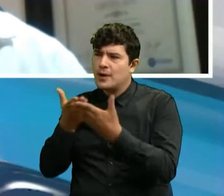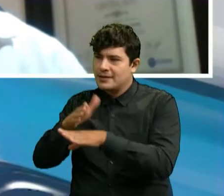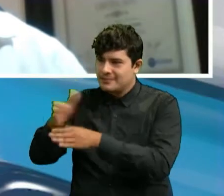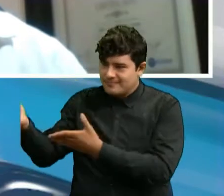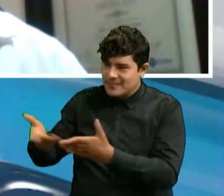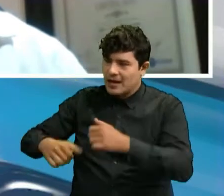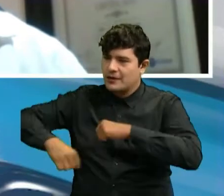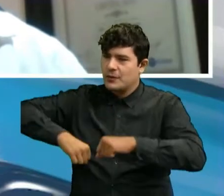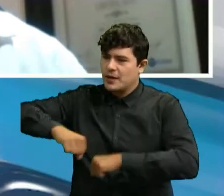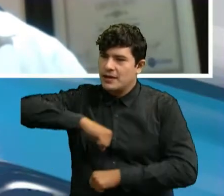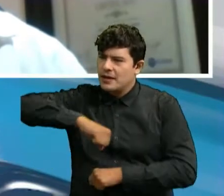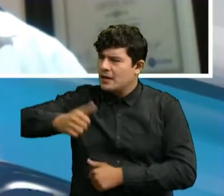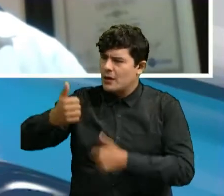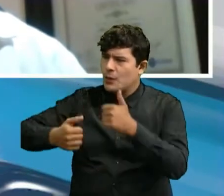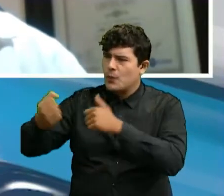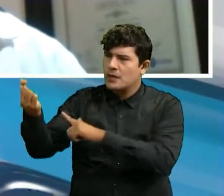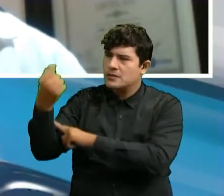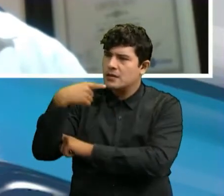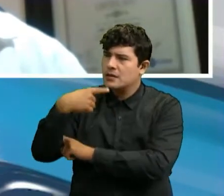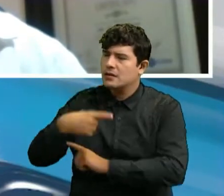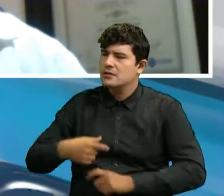inquietud?